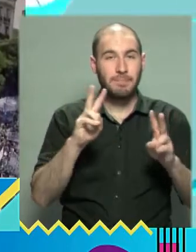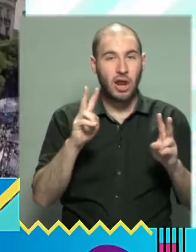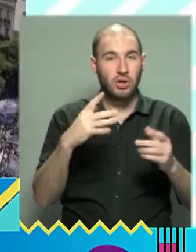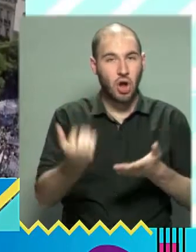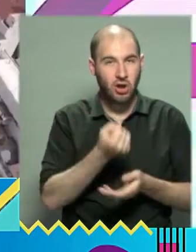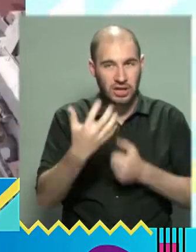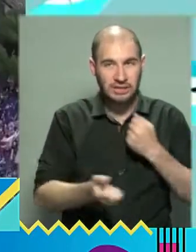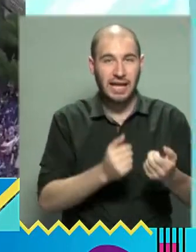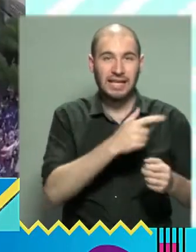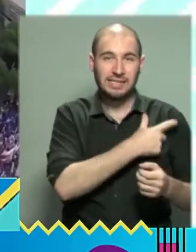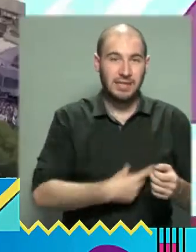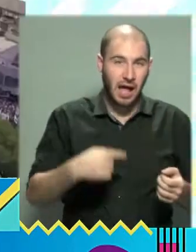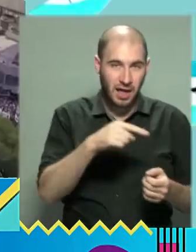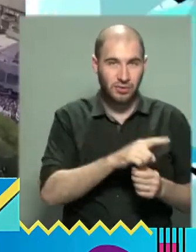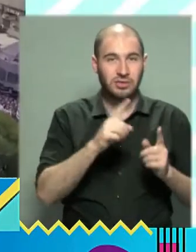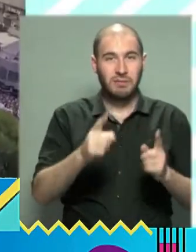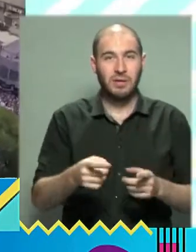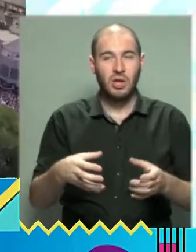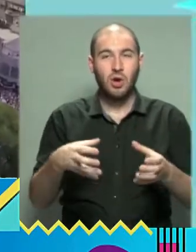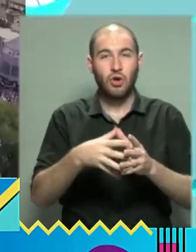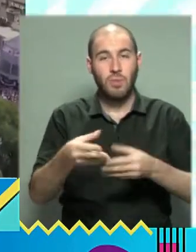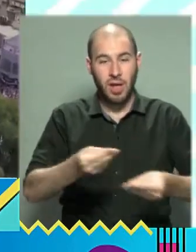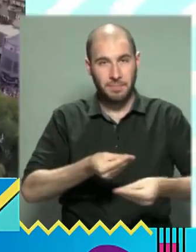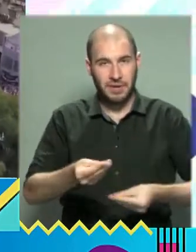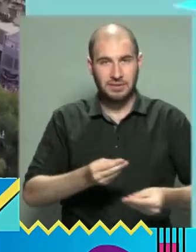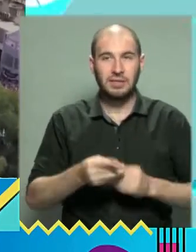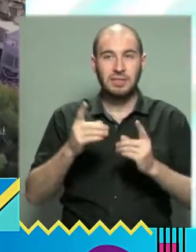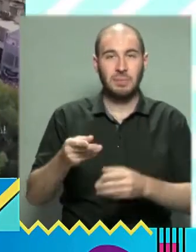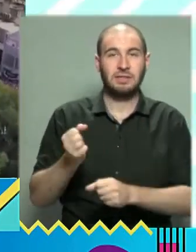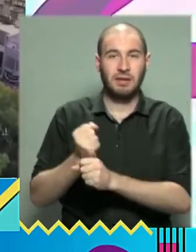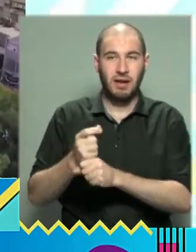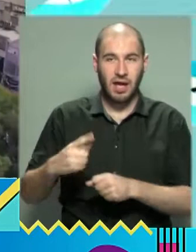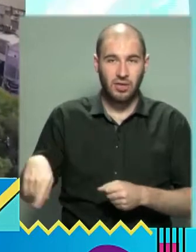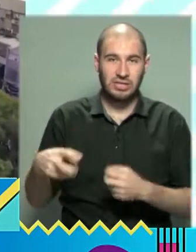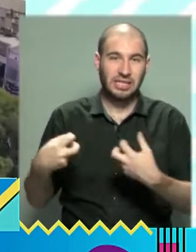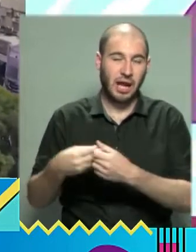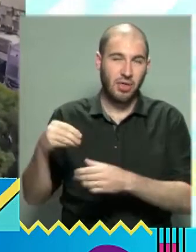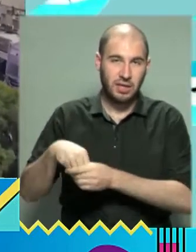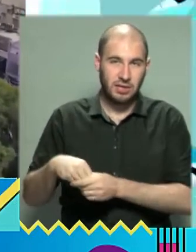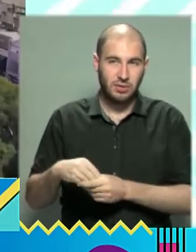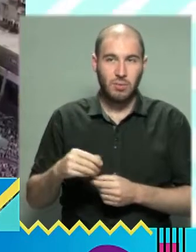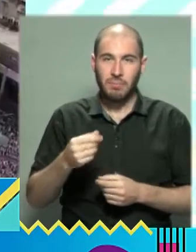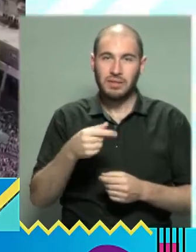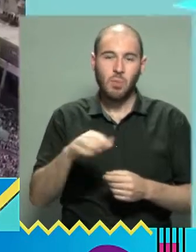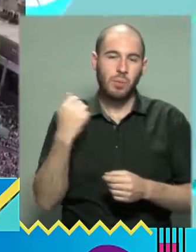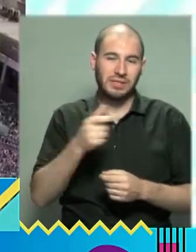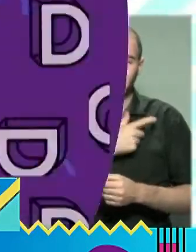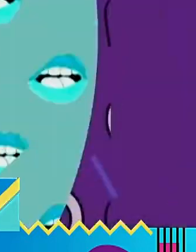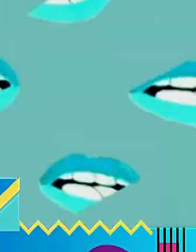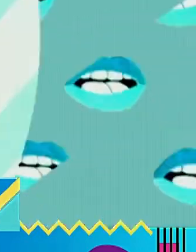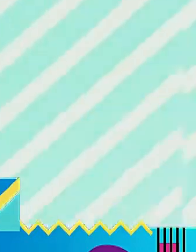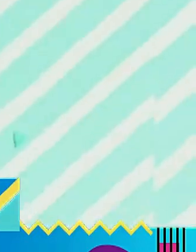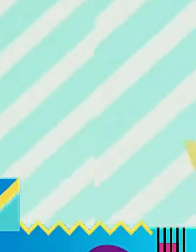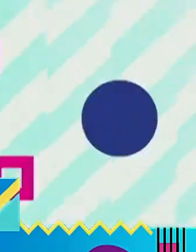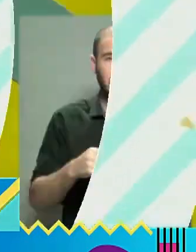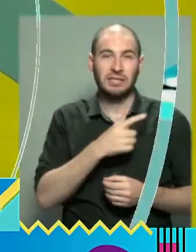tanto como el Estado, como a las cámaras empresariales, como a los trabajadores en los sindicatos, como pata del Estado,